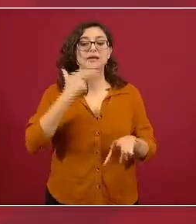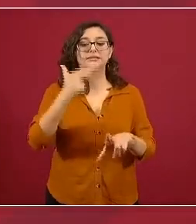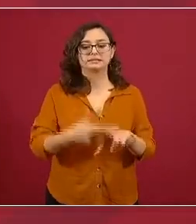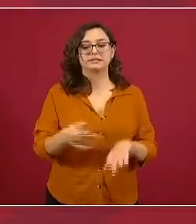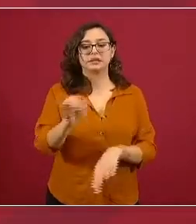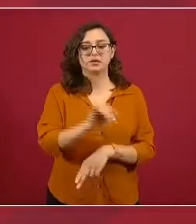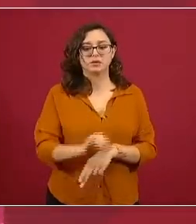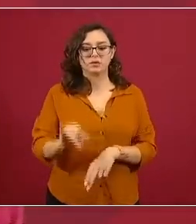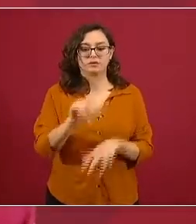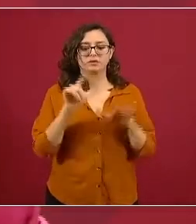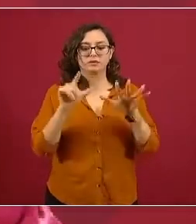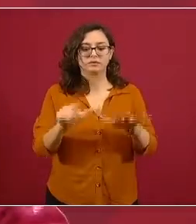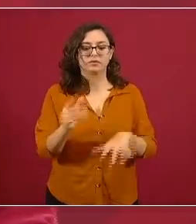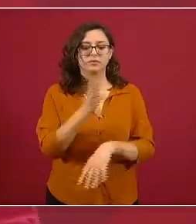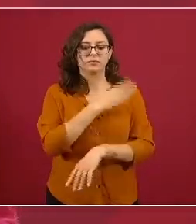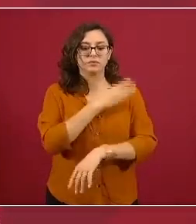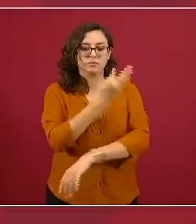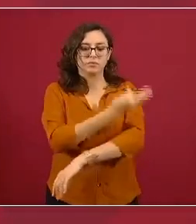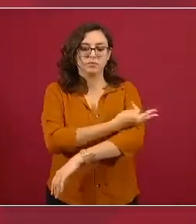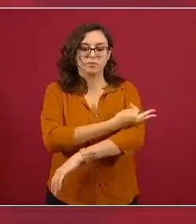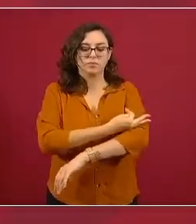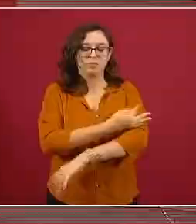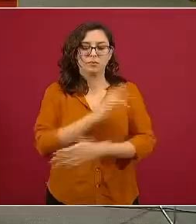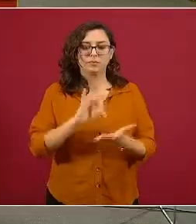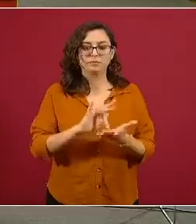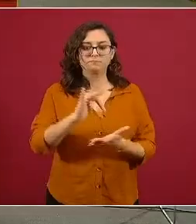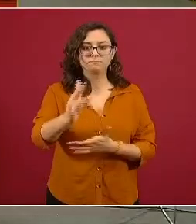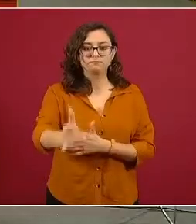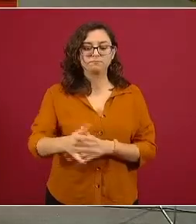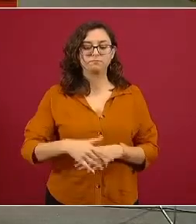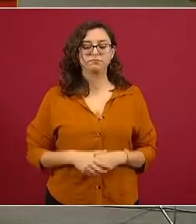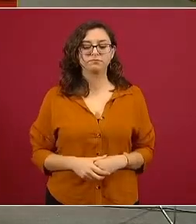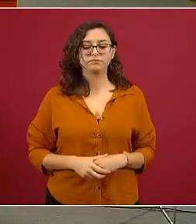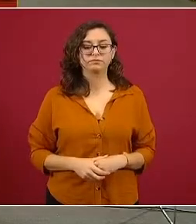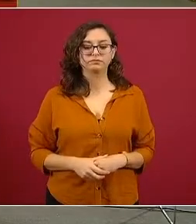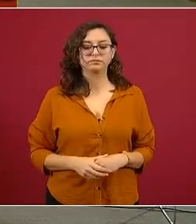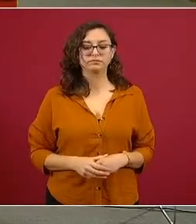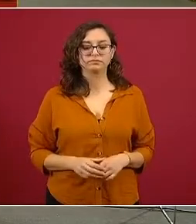el jueves 17. Muy buenas tardes. Gracias.